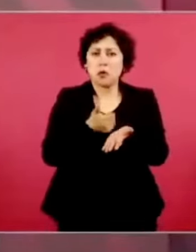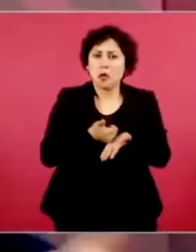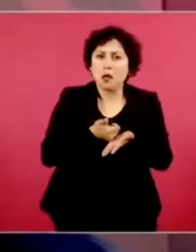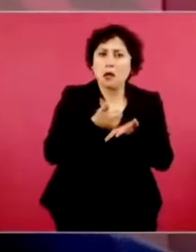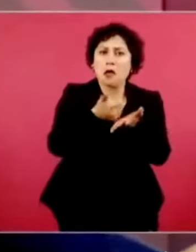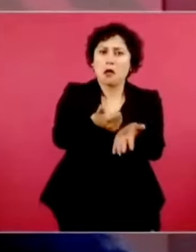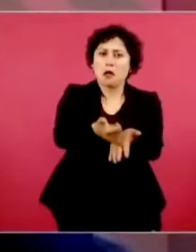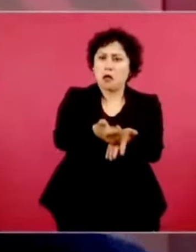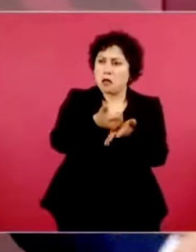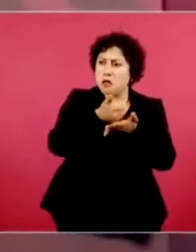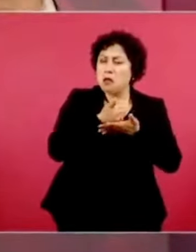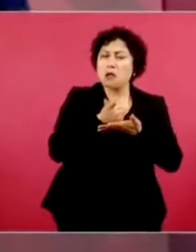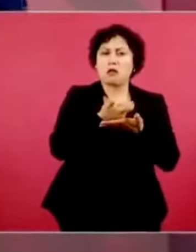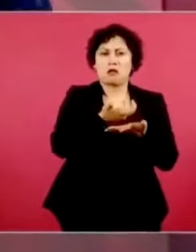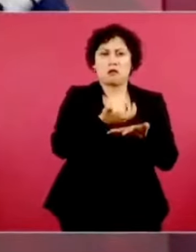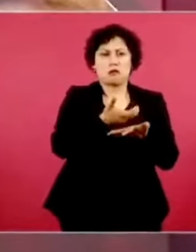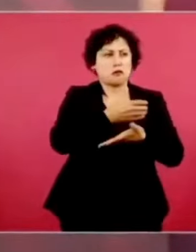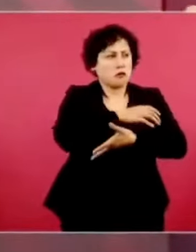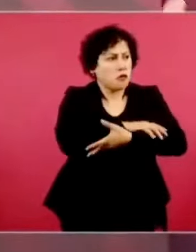todo eso